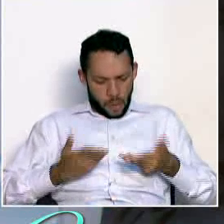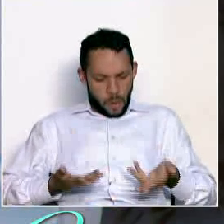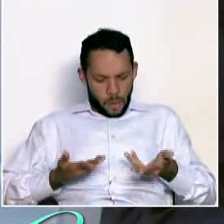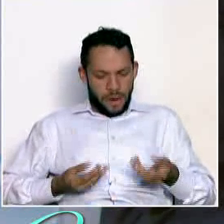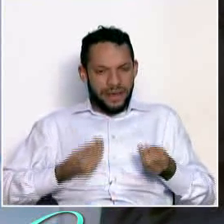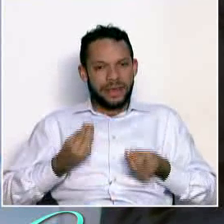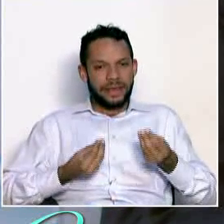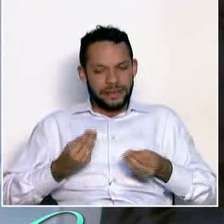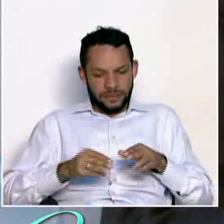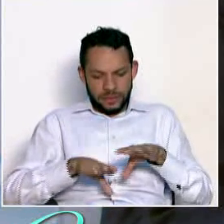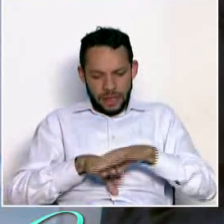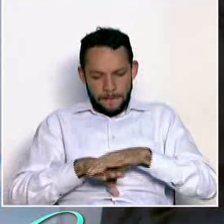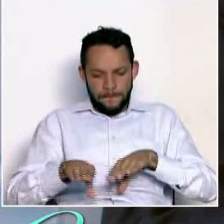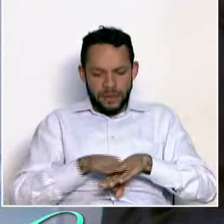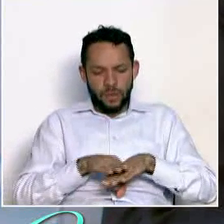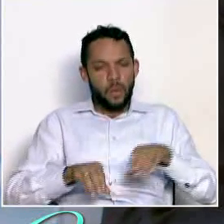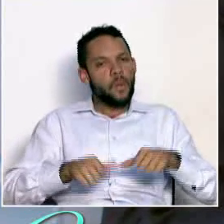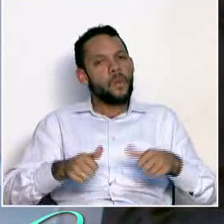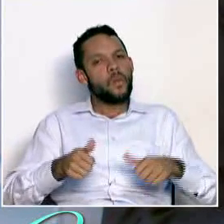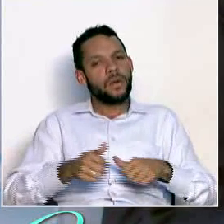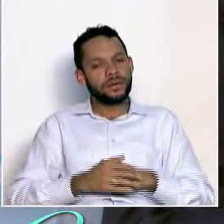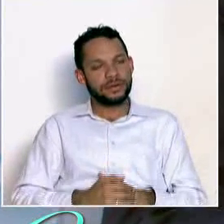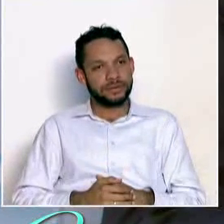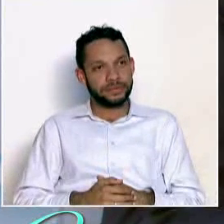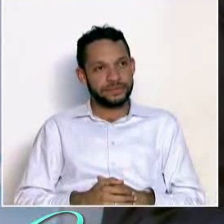qué tipo de calzado llevas.